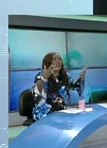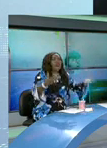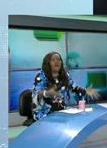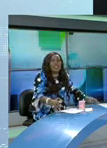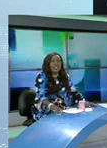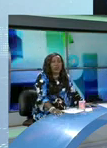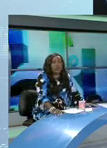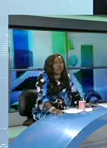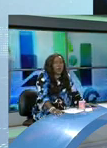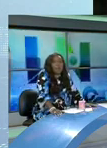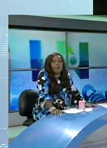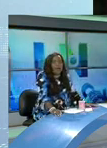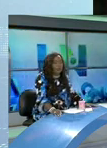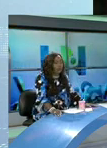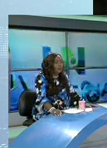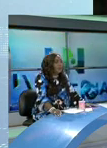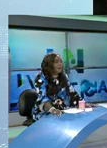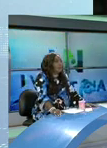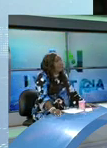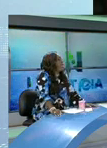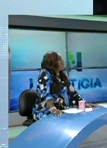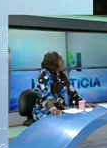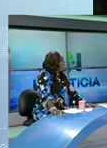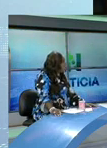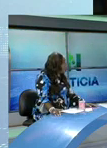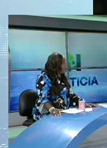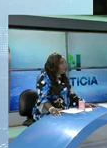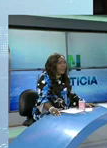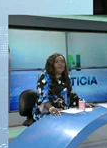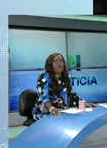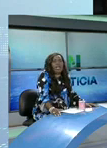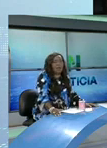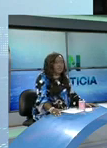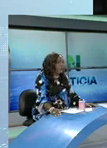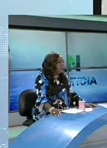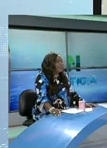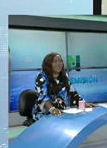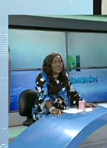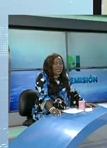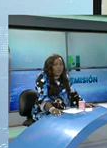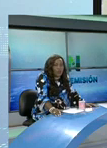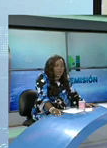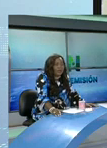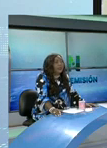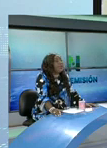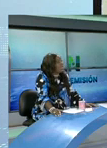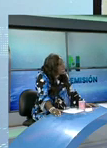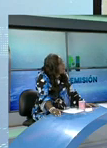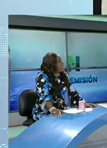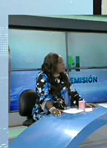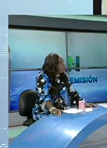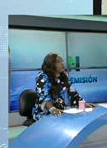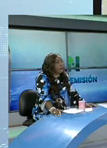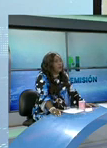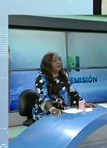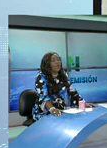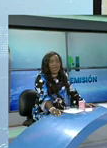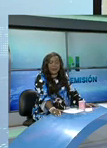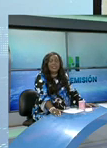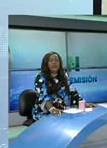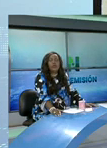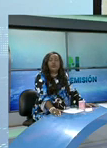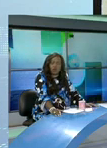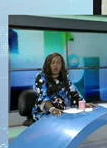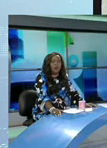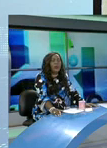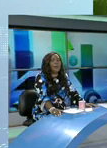un esfuerzo físico sobrehumano. Personas que también estaban enfermas, tener que recorrer, créanme que esto es duro. Ha de